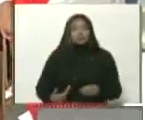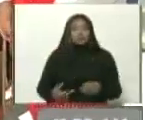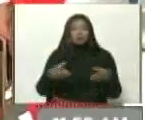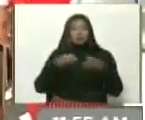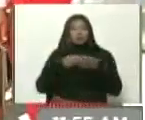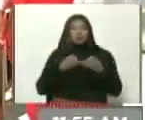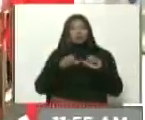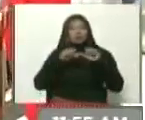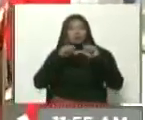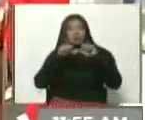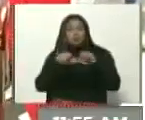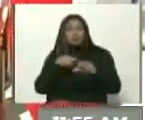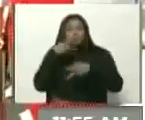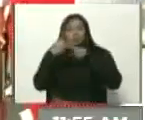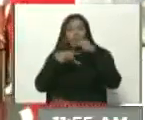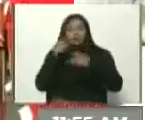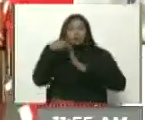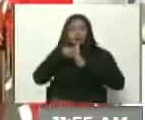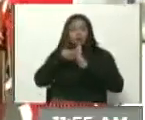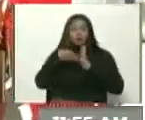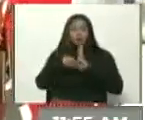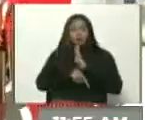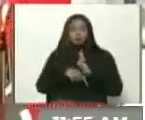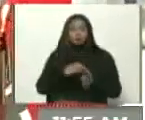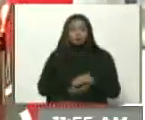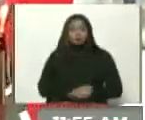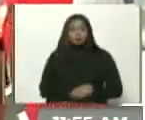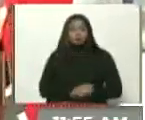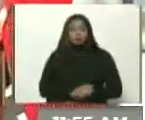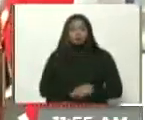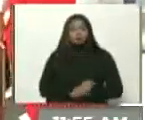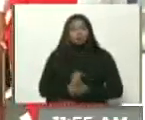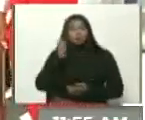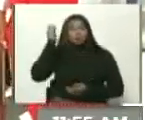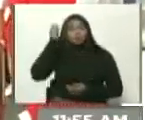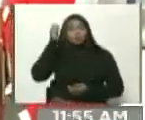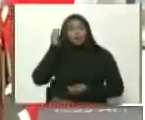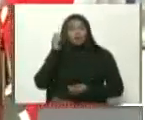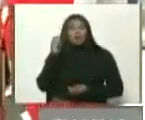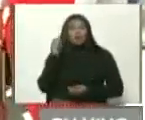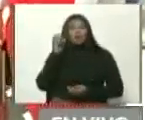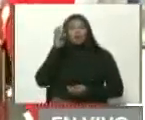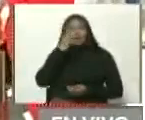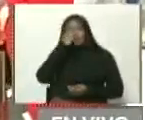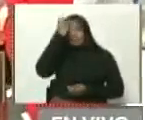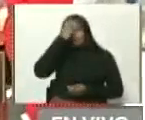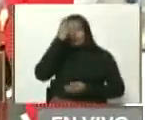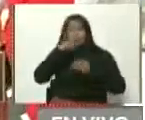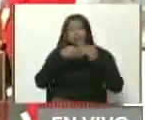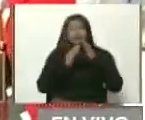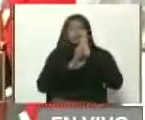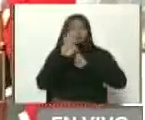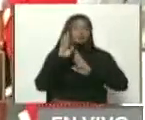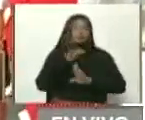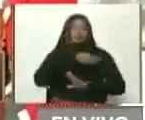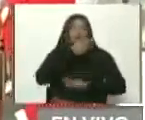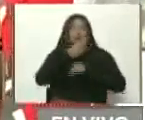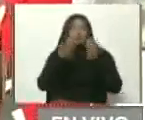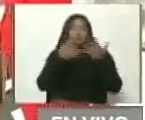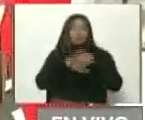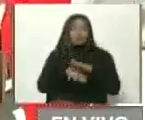Comisión Permanente de Política Interior. Diputado Pedro Infante, presidente de la Comisión Permanente de Desarrollo Social